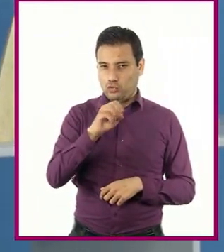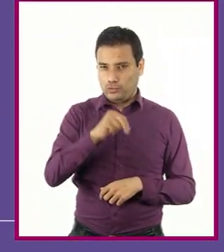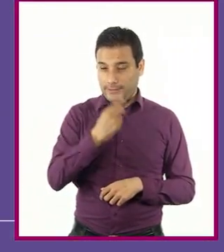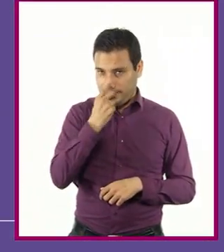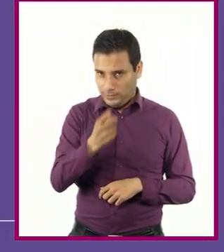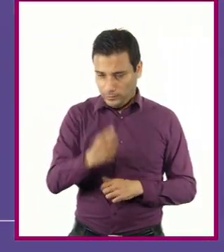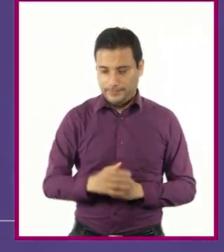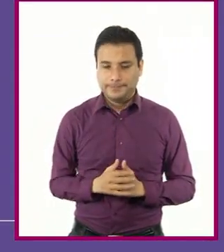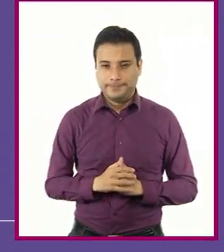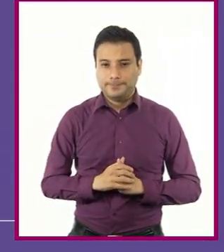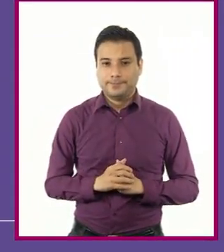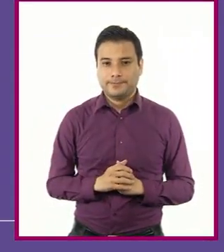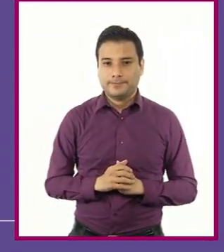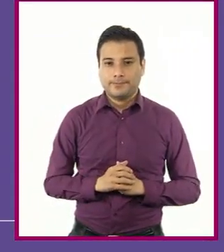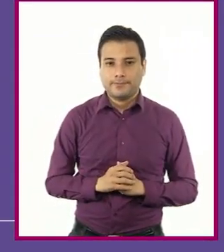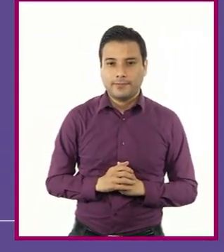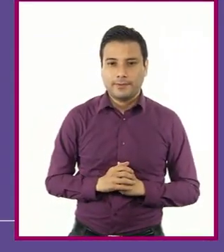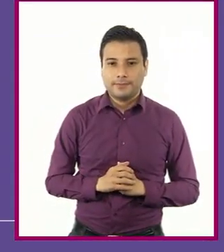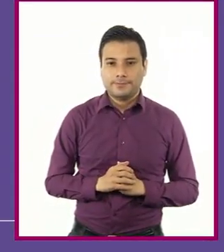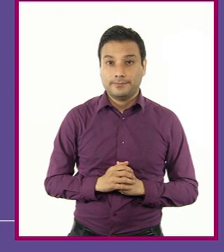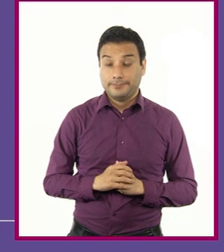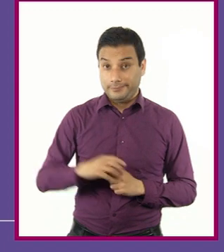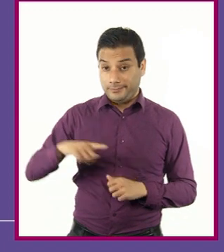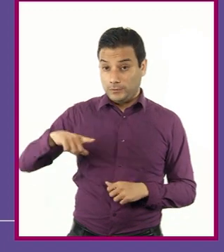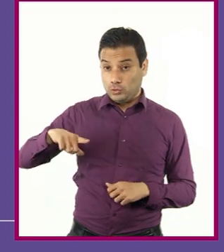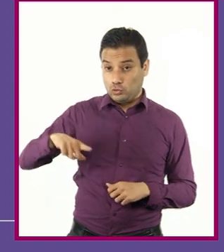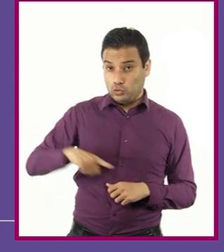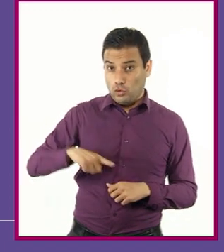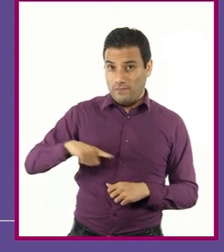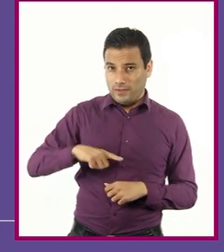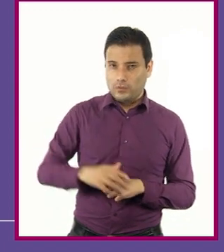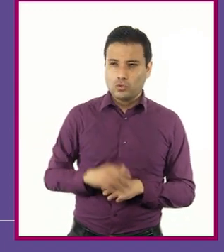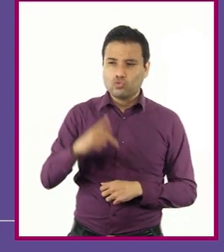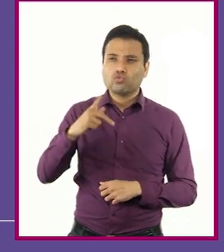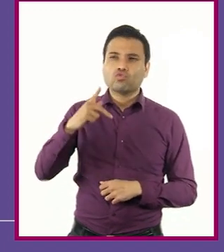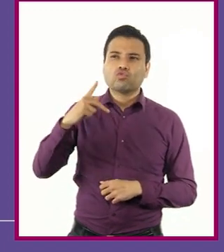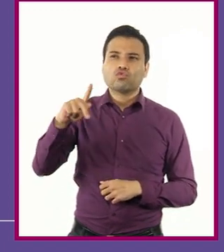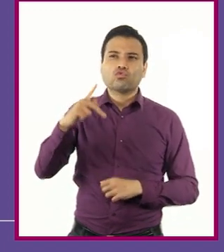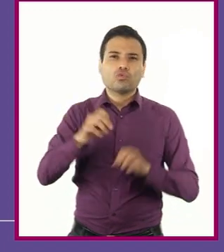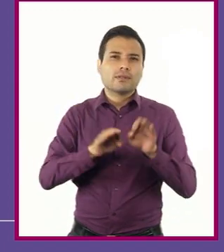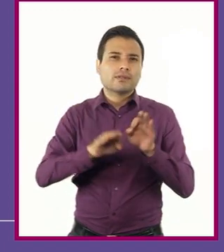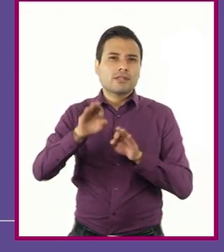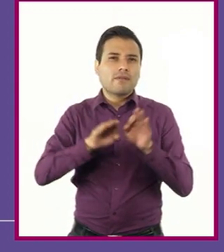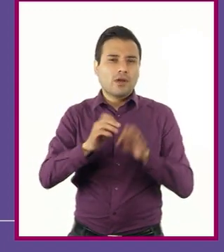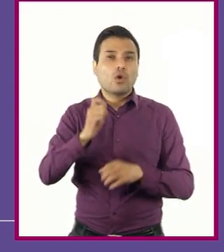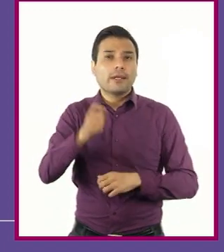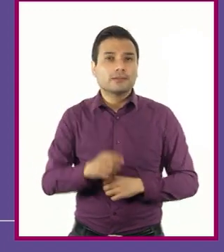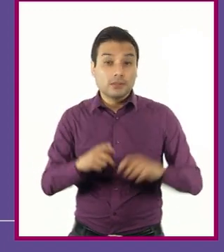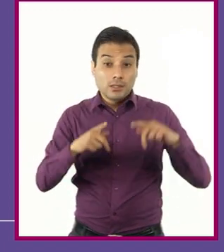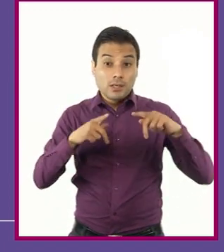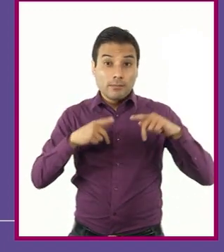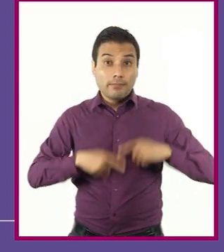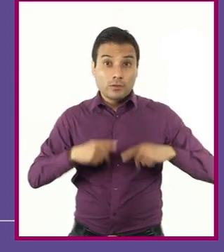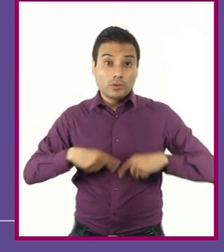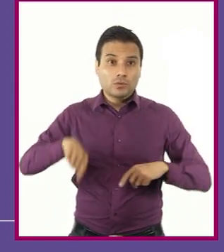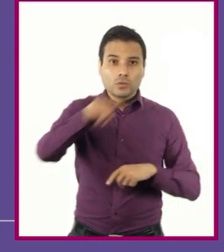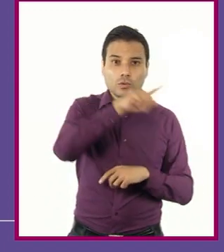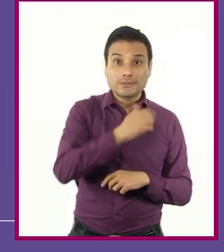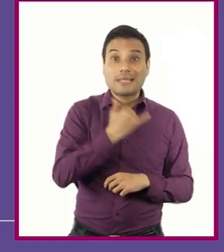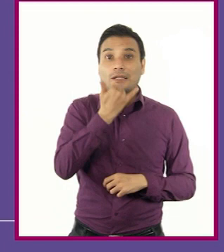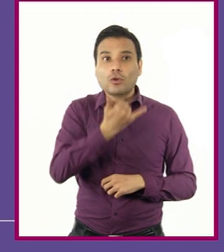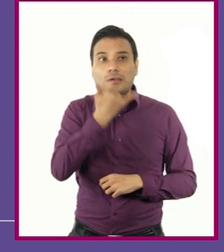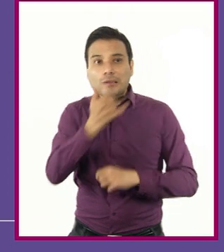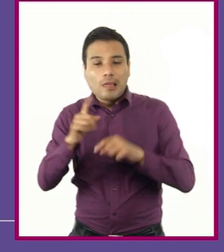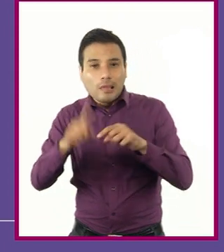palabras: no es la función del gobierno evitar que los ciudadanos caigan en el error. Es la función del ciudadano que el